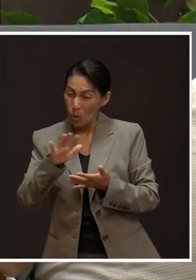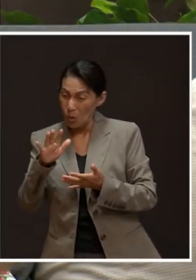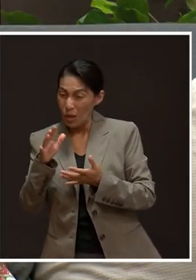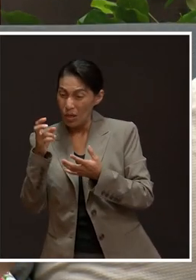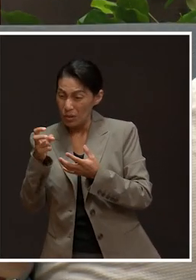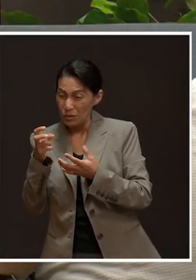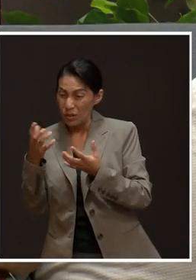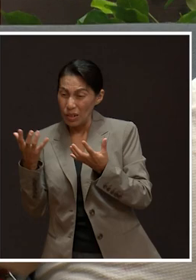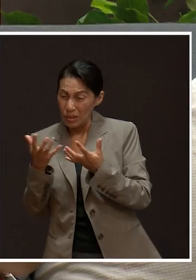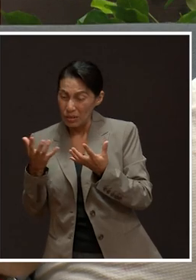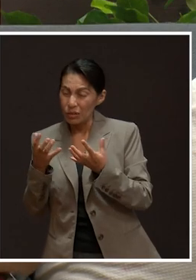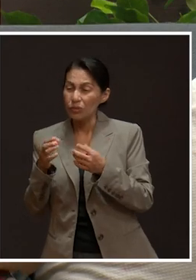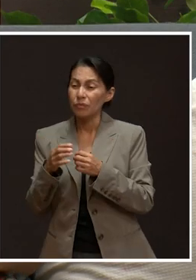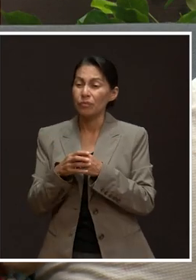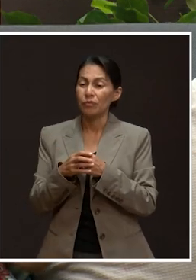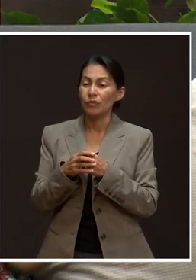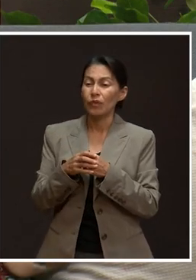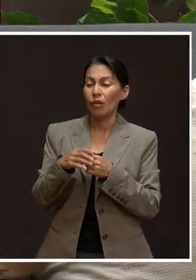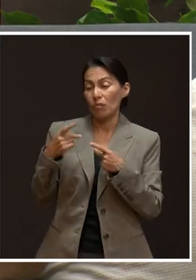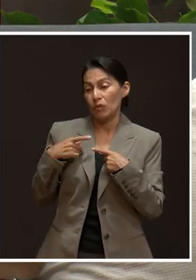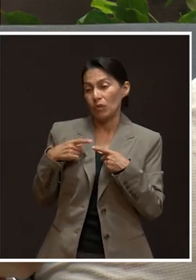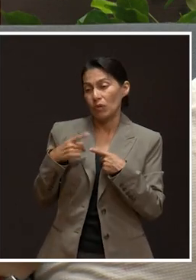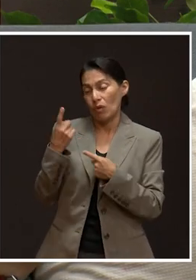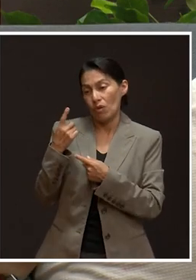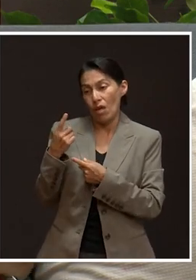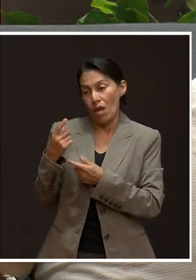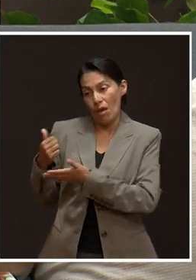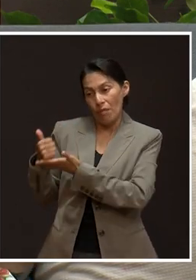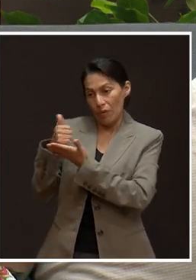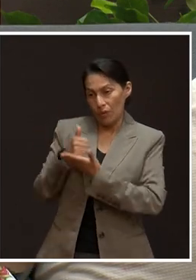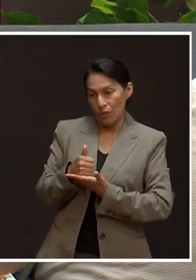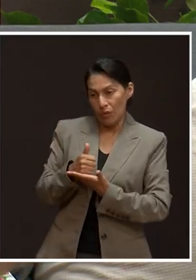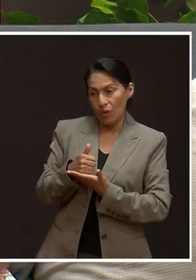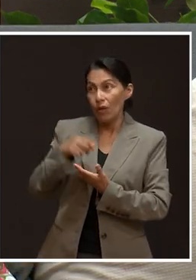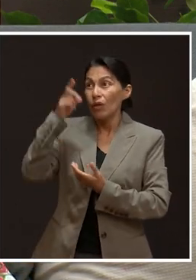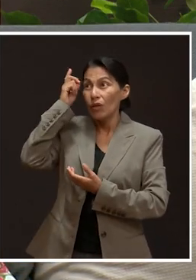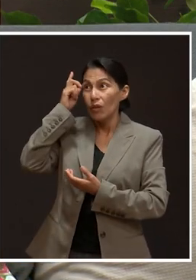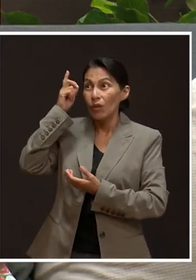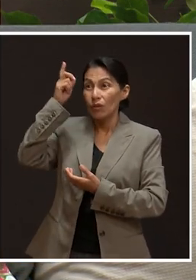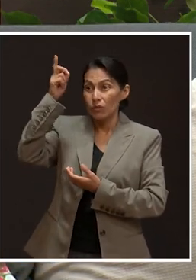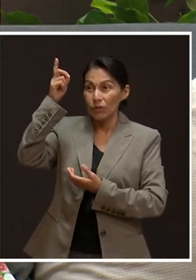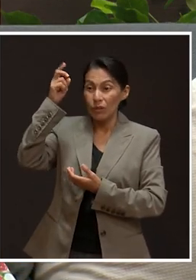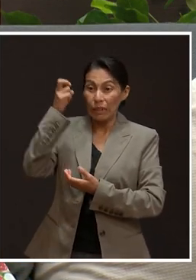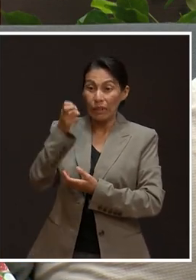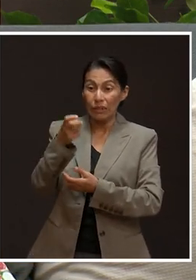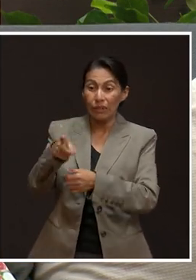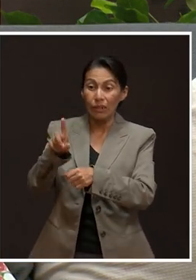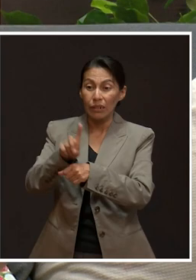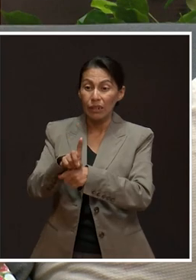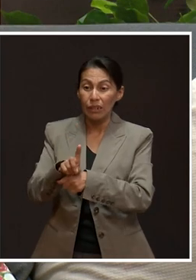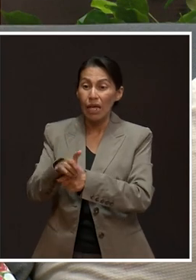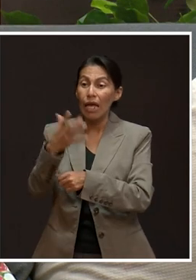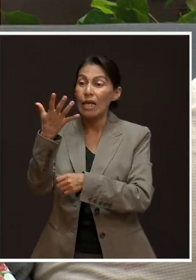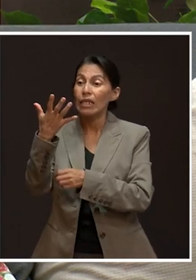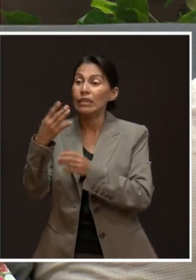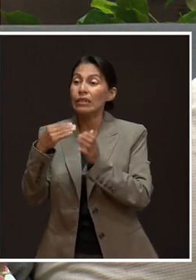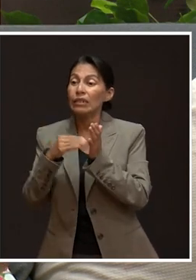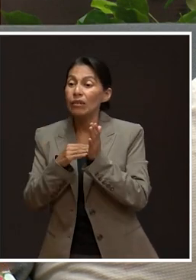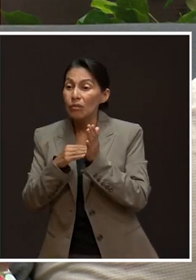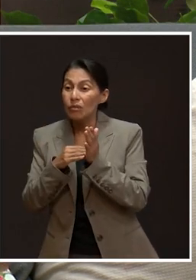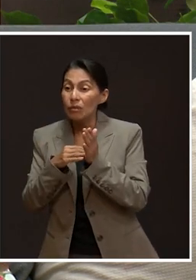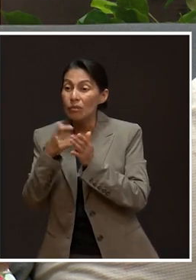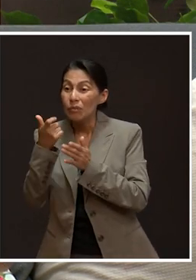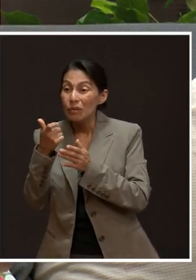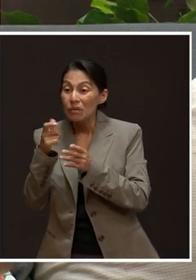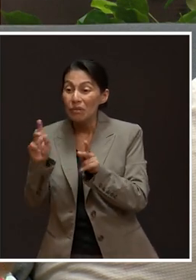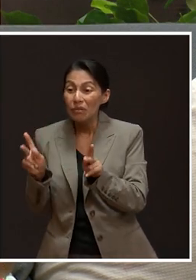todo eso que se hizo en compañía de una persona que me ayudó y con la ayuda de Dios, ese día vendí 5